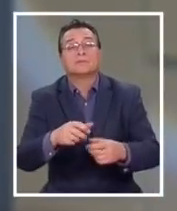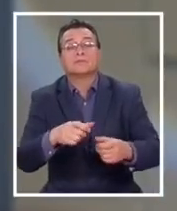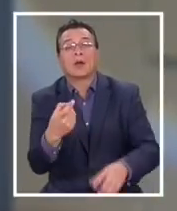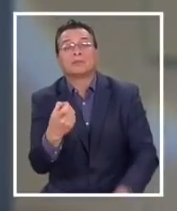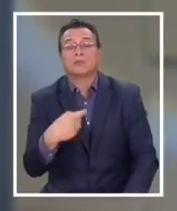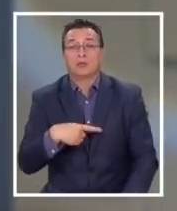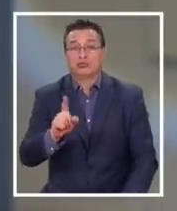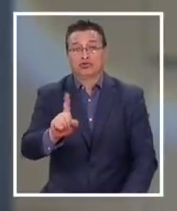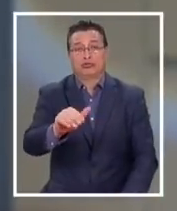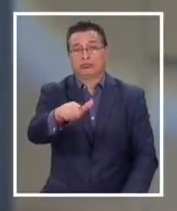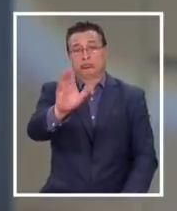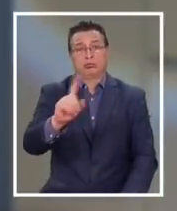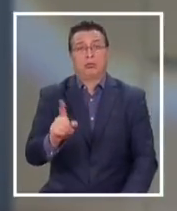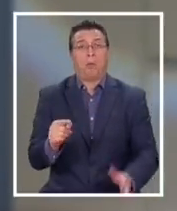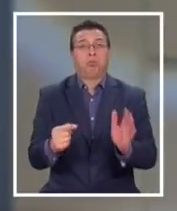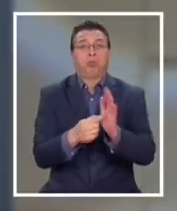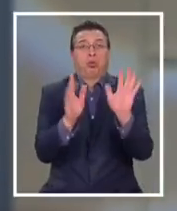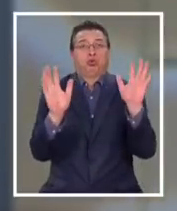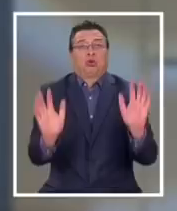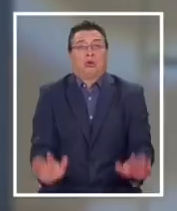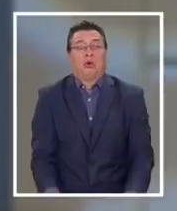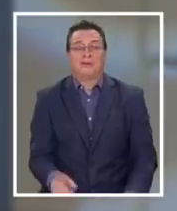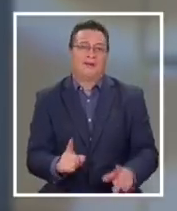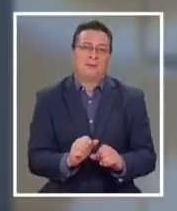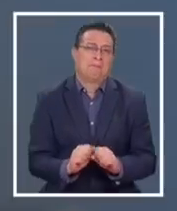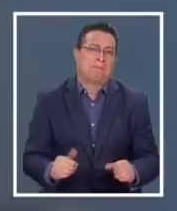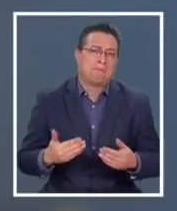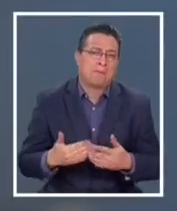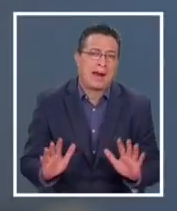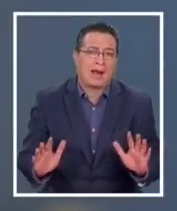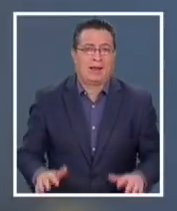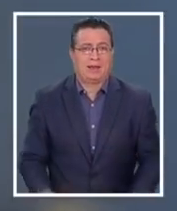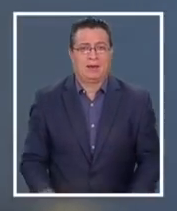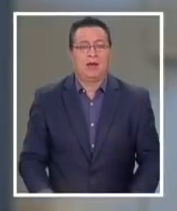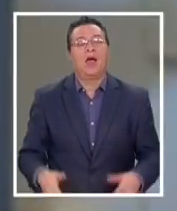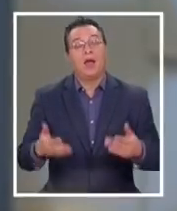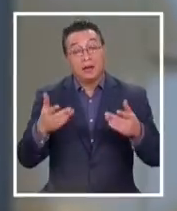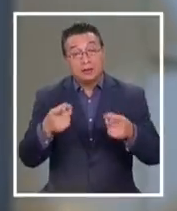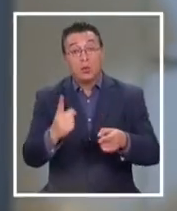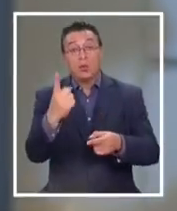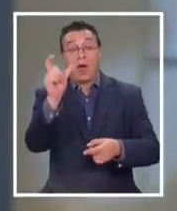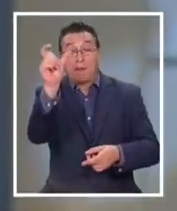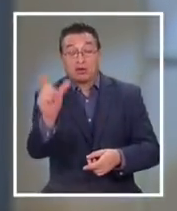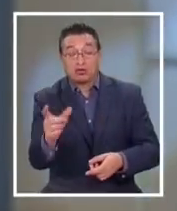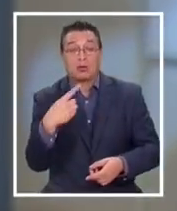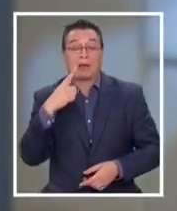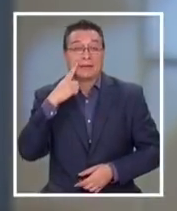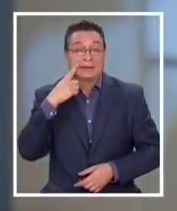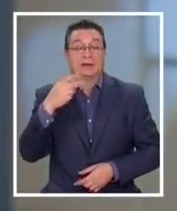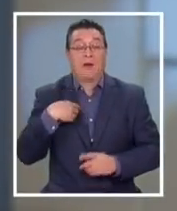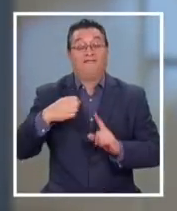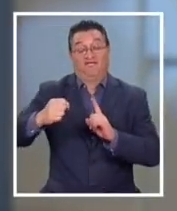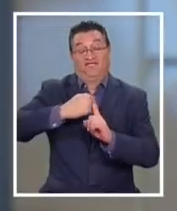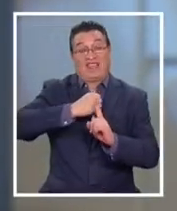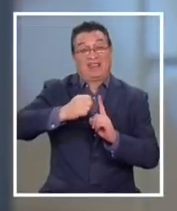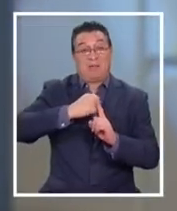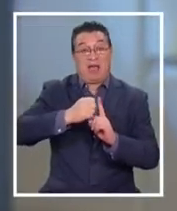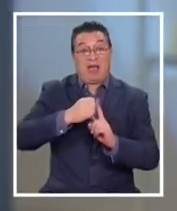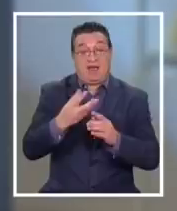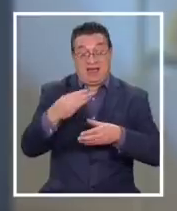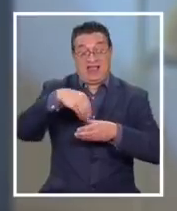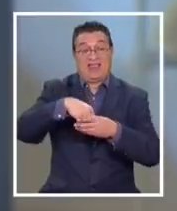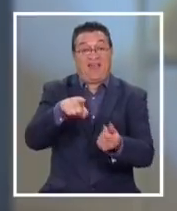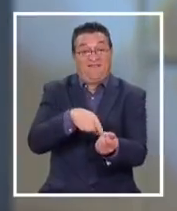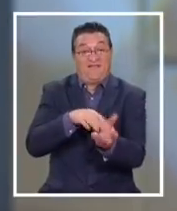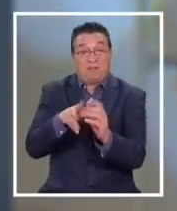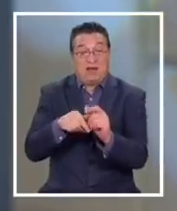Punto. Si una persona, y aquí hay un dato que me parece muy sensible, si una persona es víctima de violencia intrafamiliar de parte